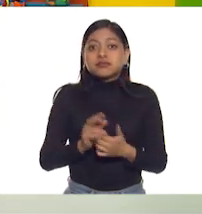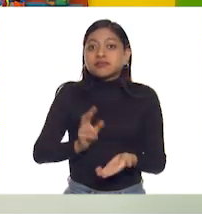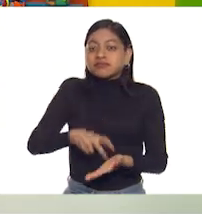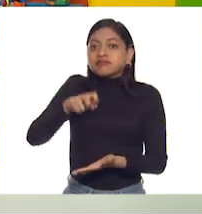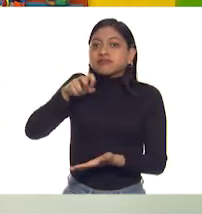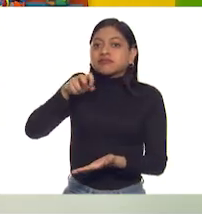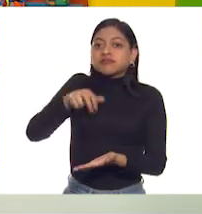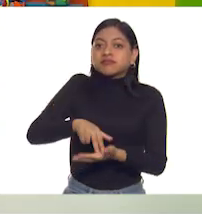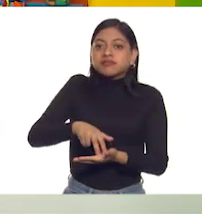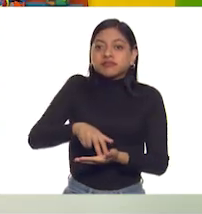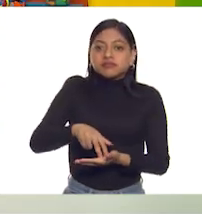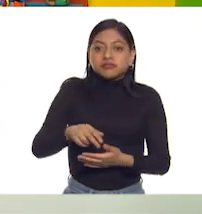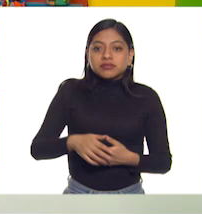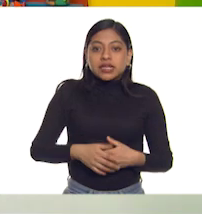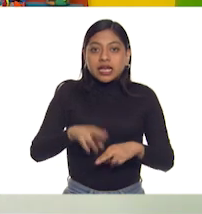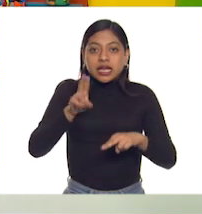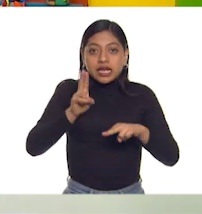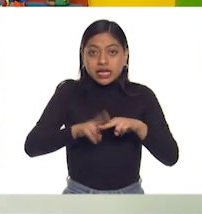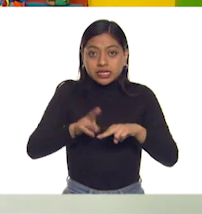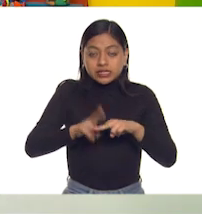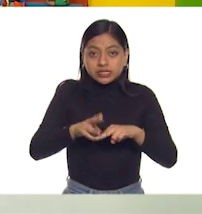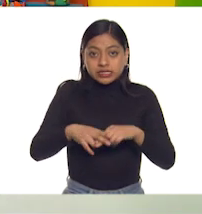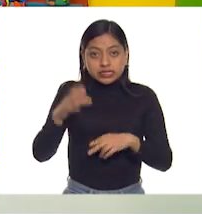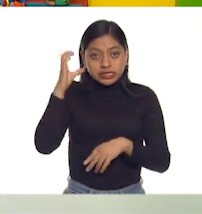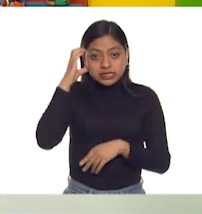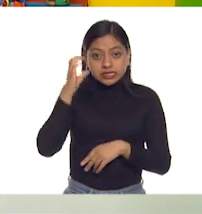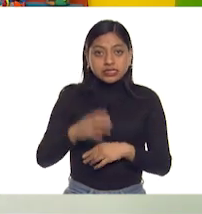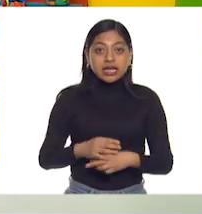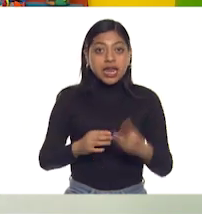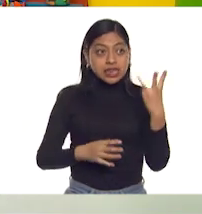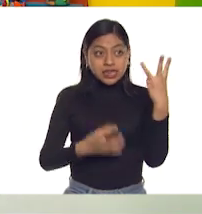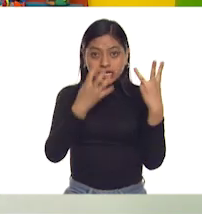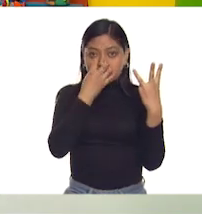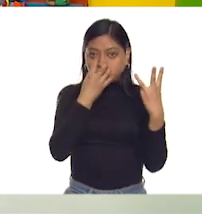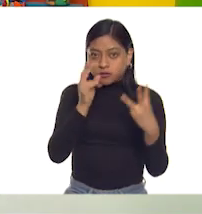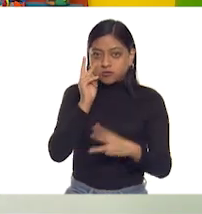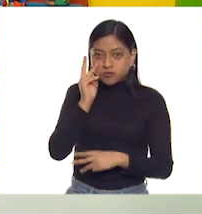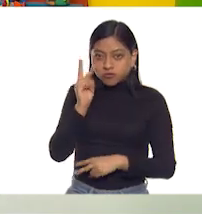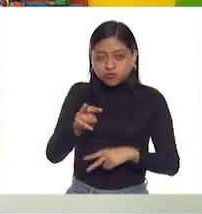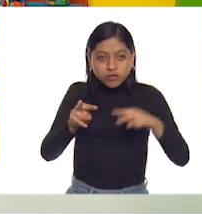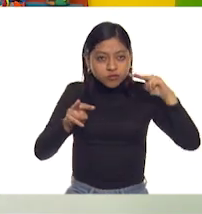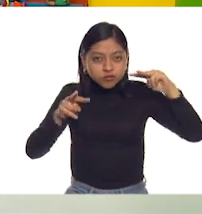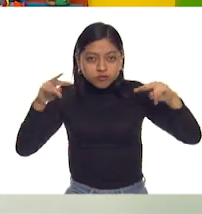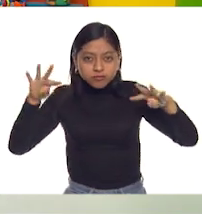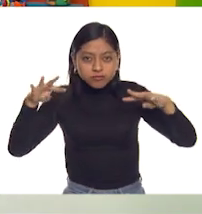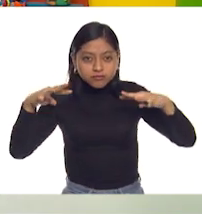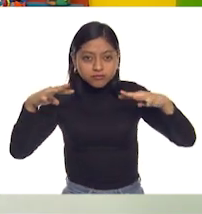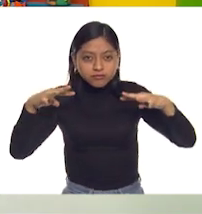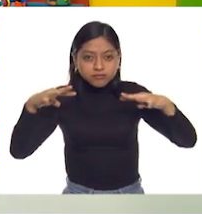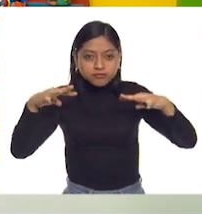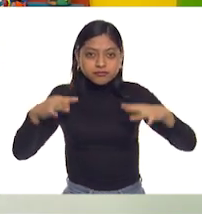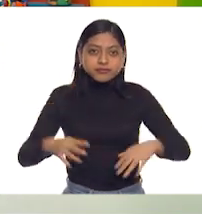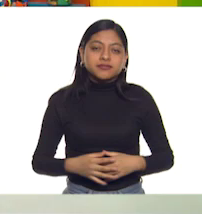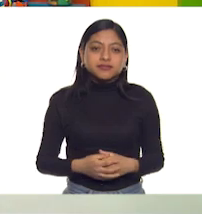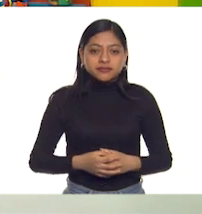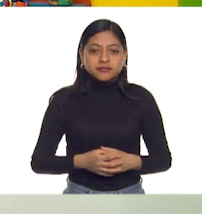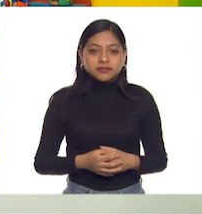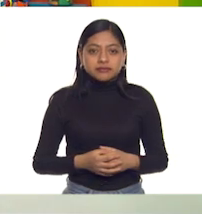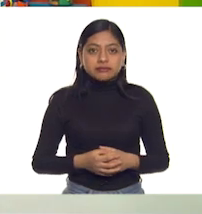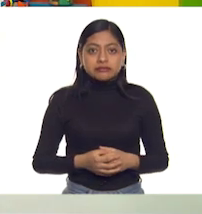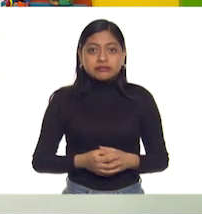salto se sentó en la cama mientras los osos la observaban. Y